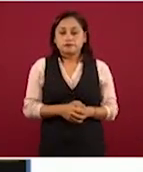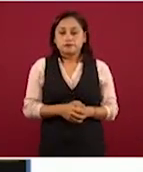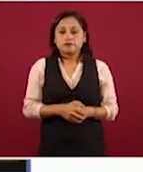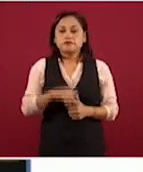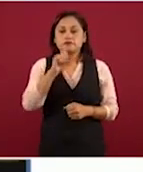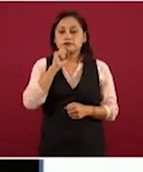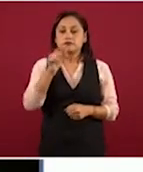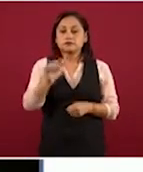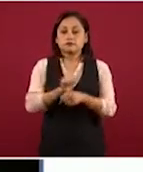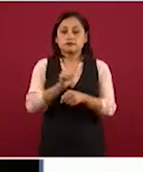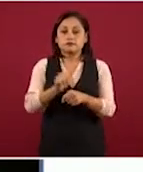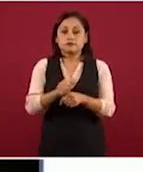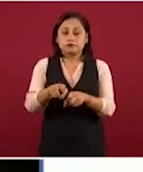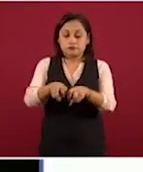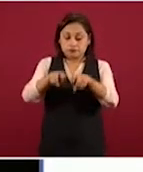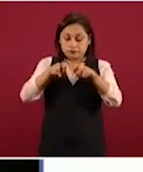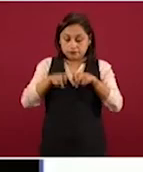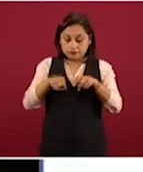del vehículo,